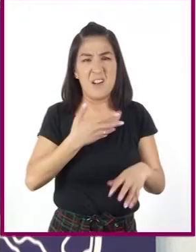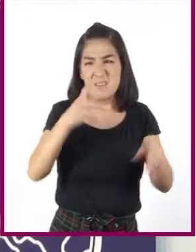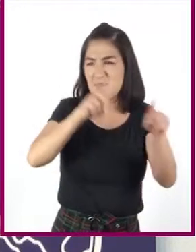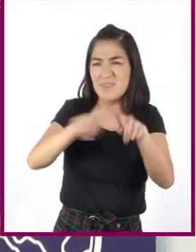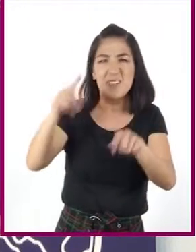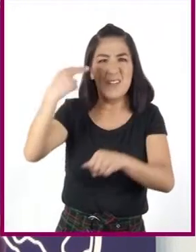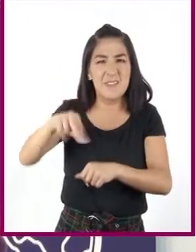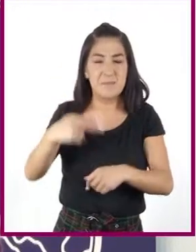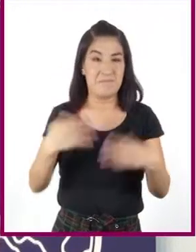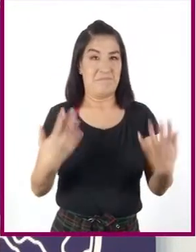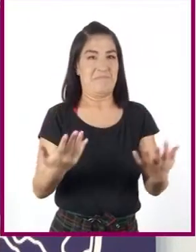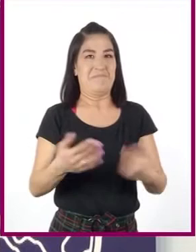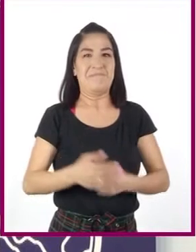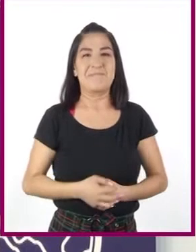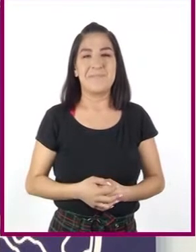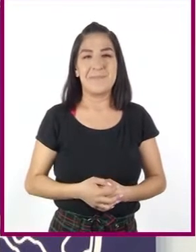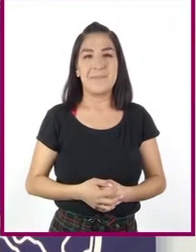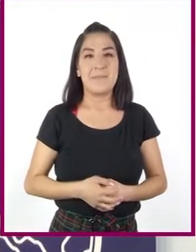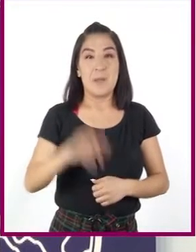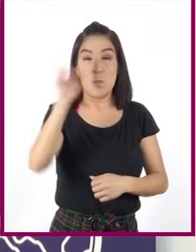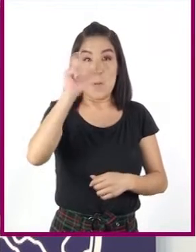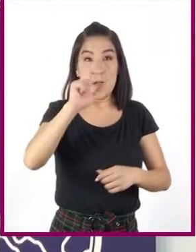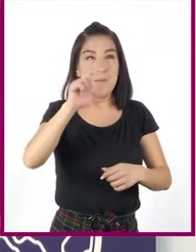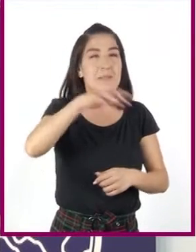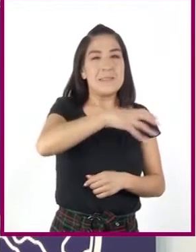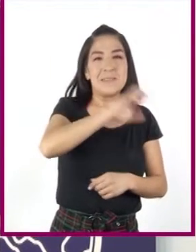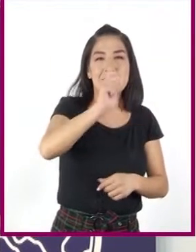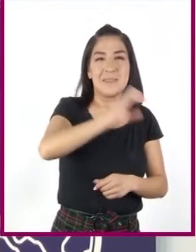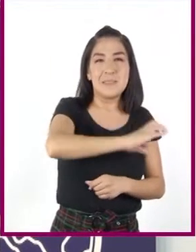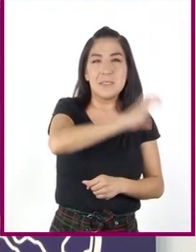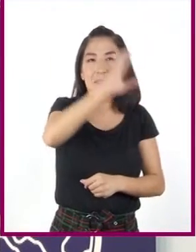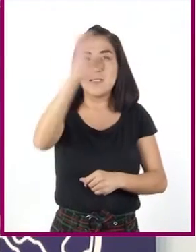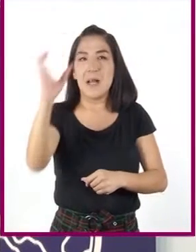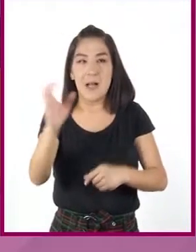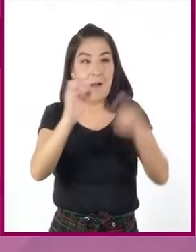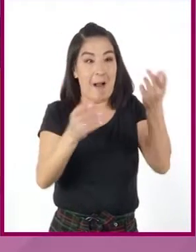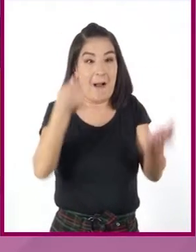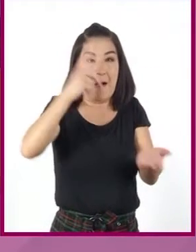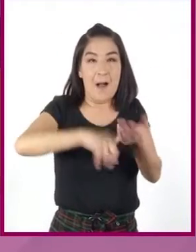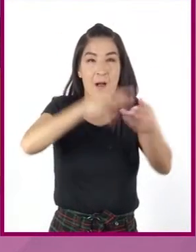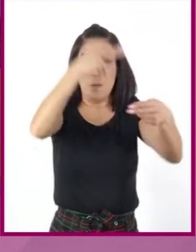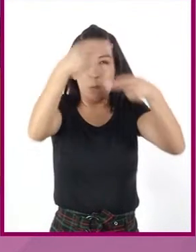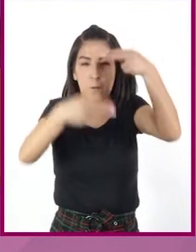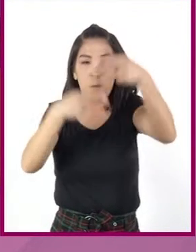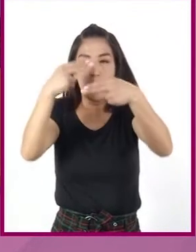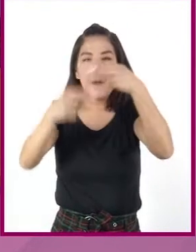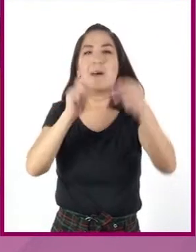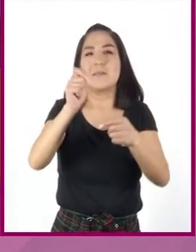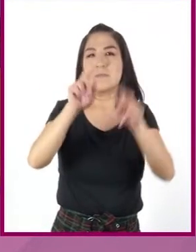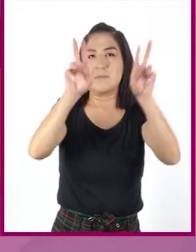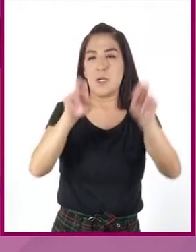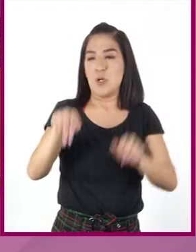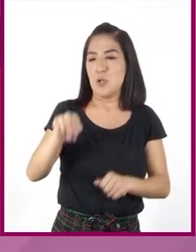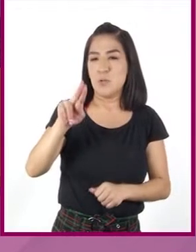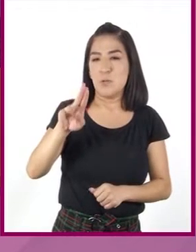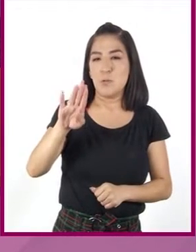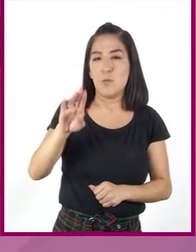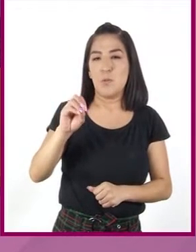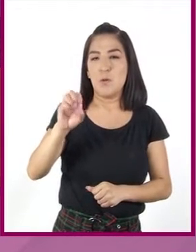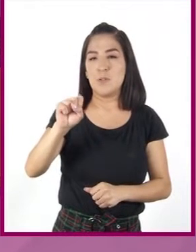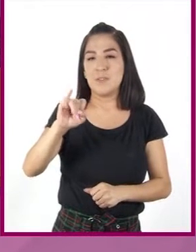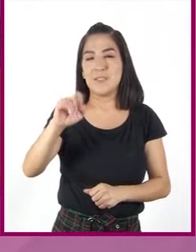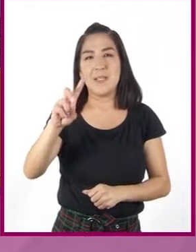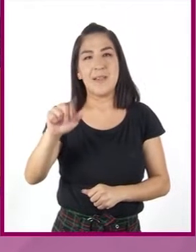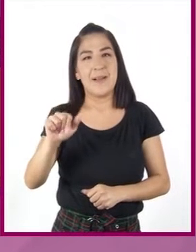diferentes. Cuando el cielo está cubierto de nubes, se dice que está nuboso. Esta condición tan frecuente se conoce